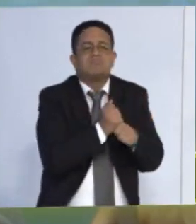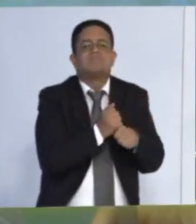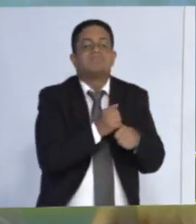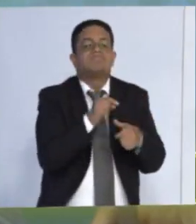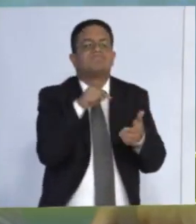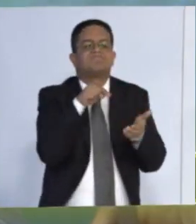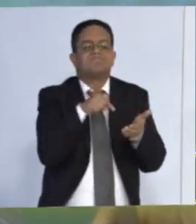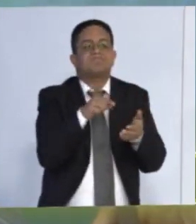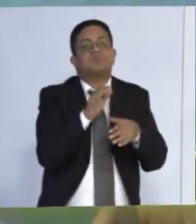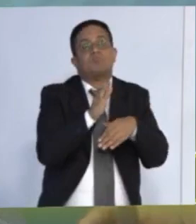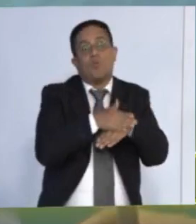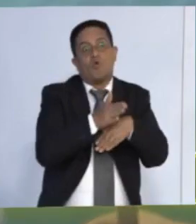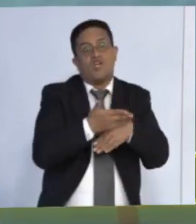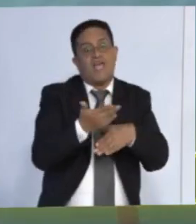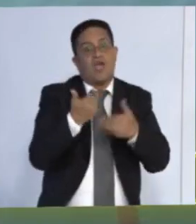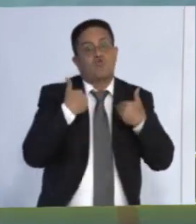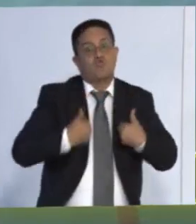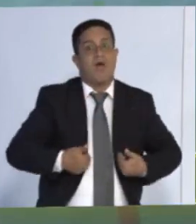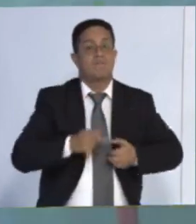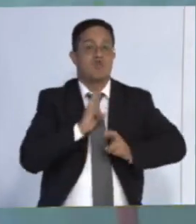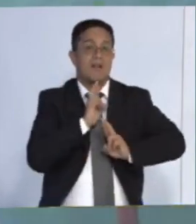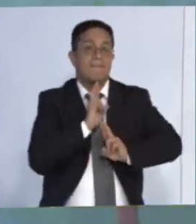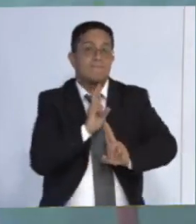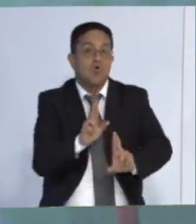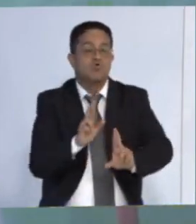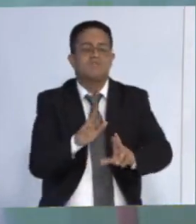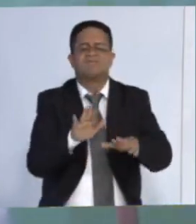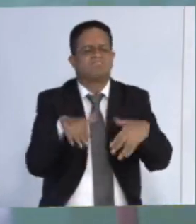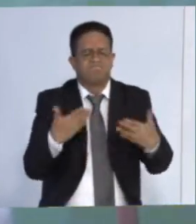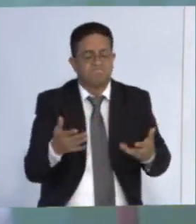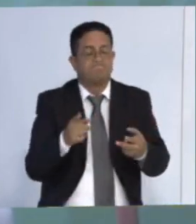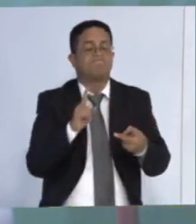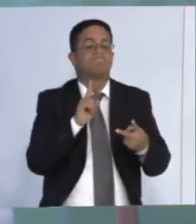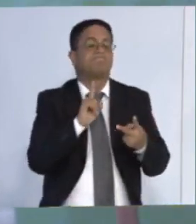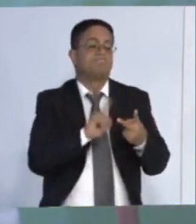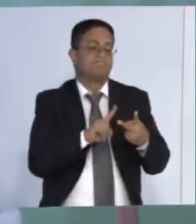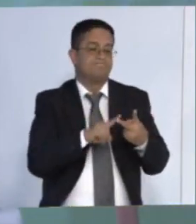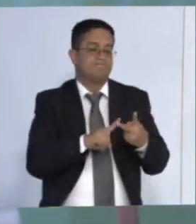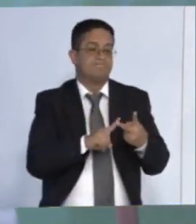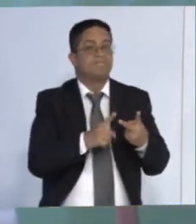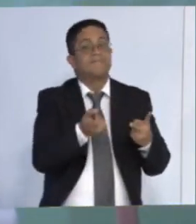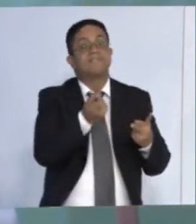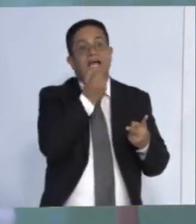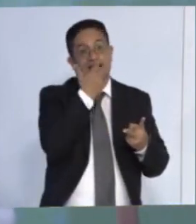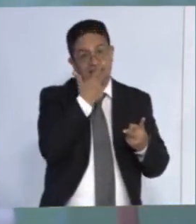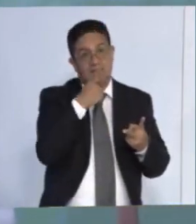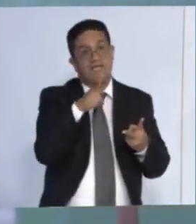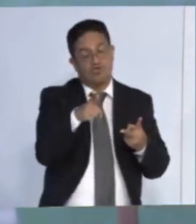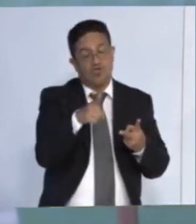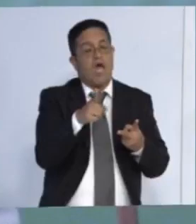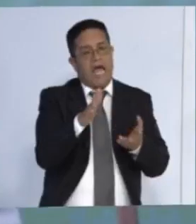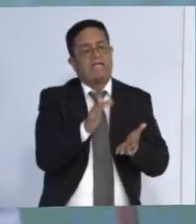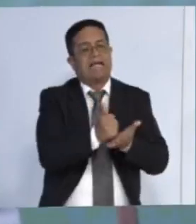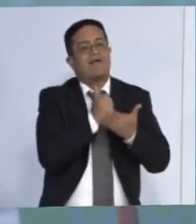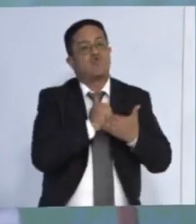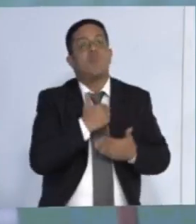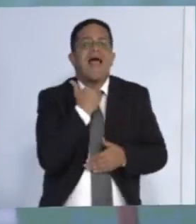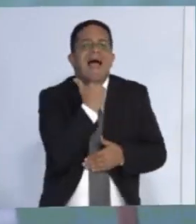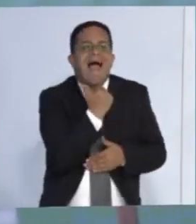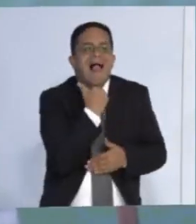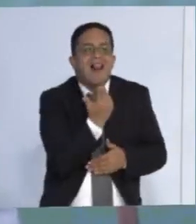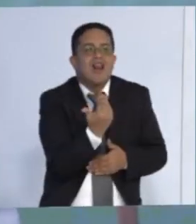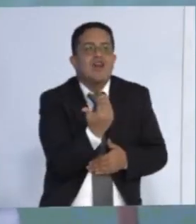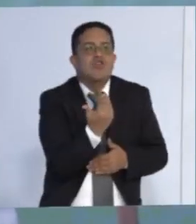es alérgica la persona, empezando por allí, y cuál es la causa de la alergia. Por supuesto, los antihistamínicos son el caballito de batalla, son el que nos va a ayudar